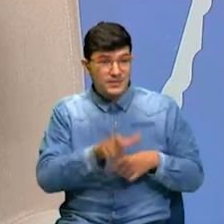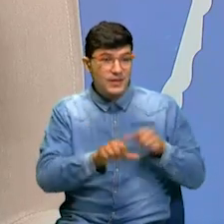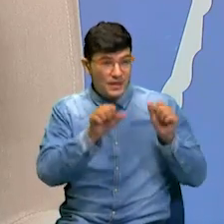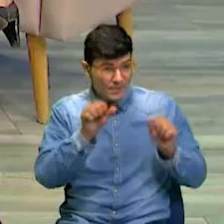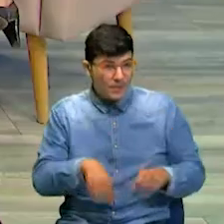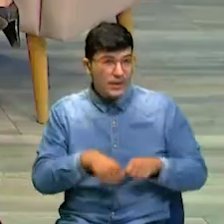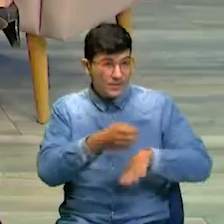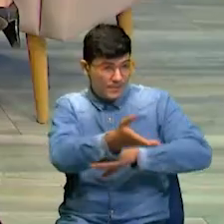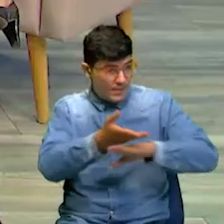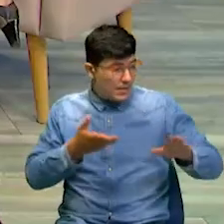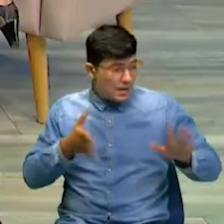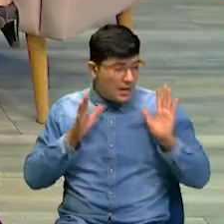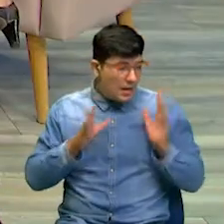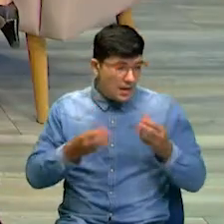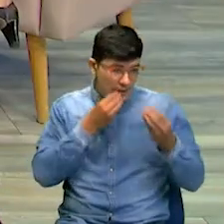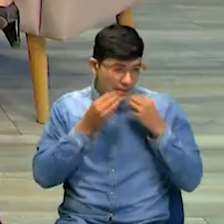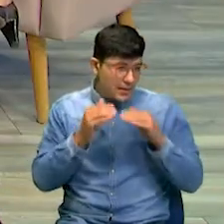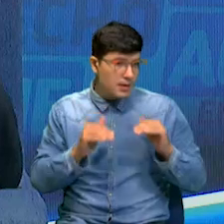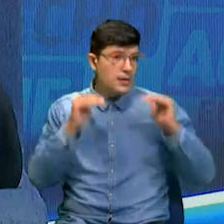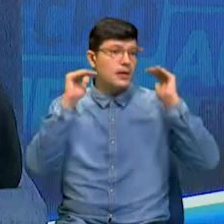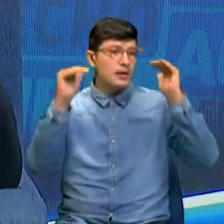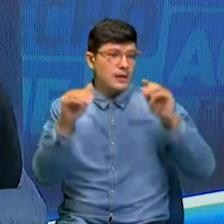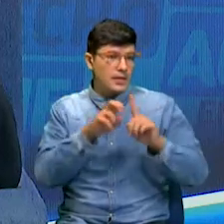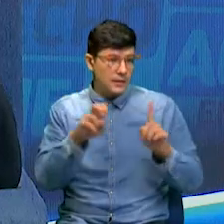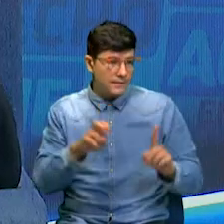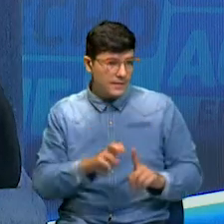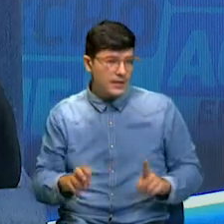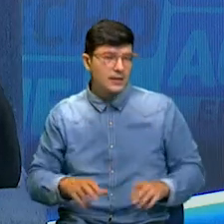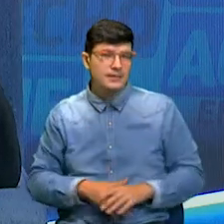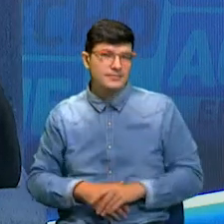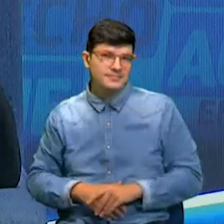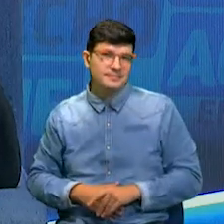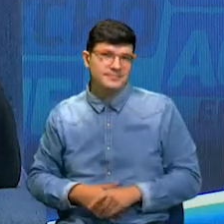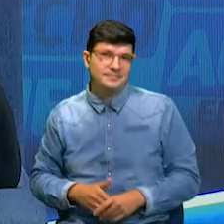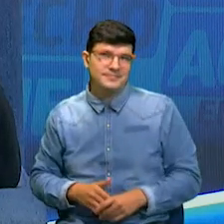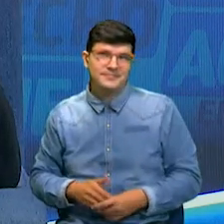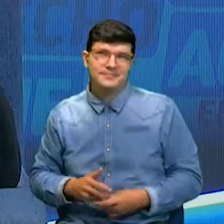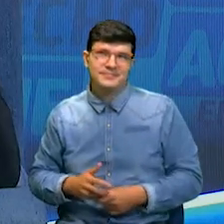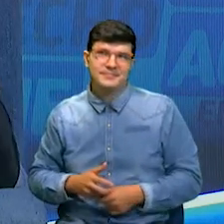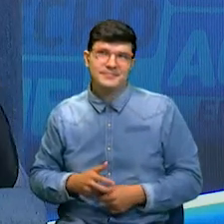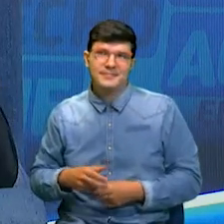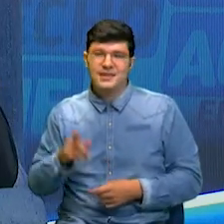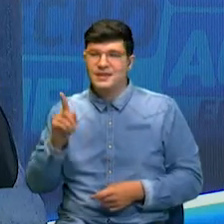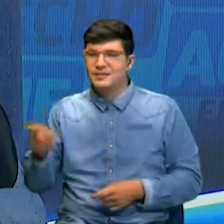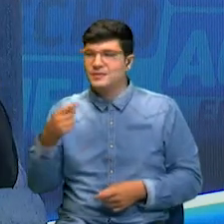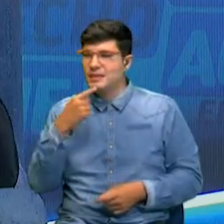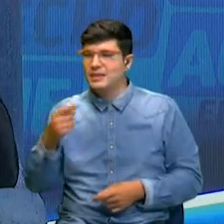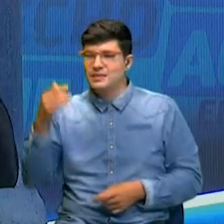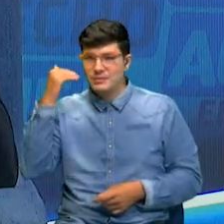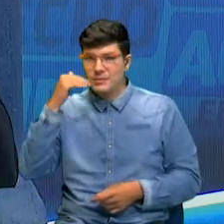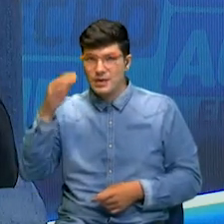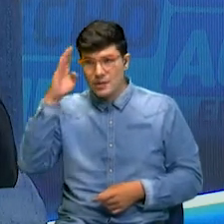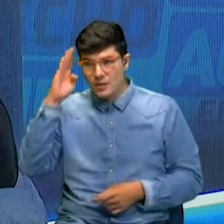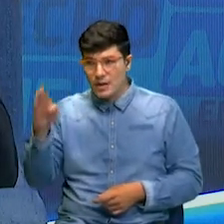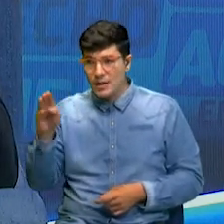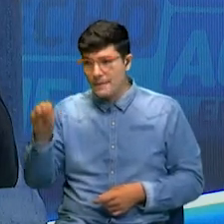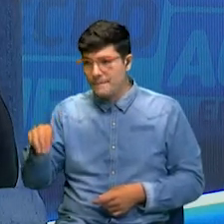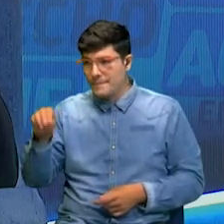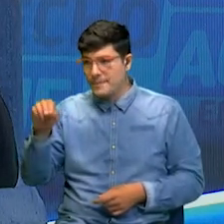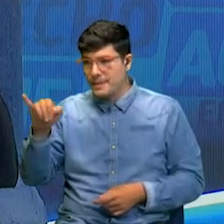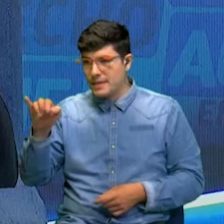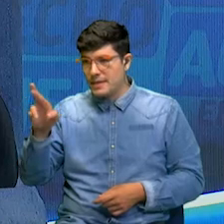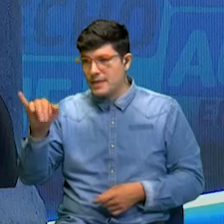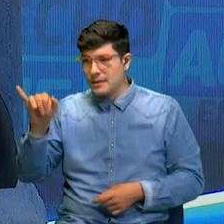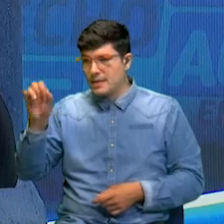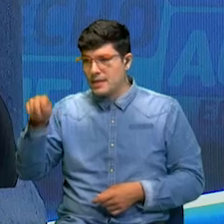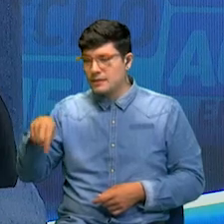alimentos congruos. Bueno, perfecto. Saludamos a la señora... Miriam Mina Carreño nos escribe desde Facebook. Mire,